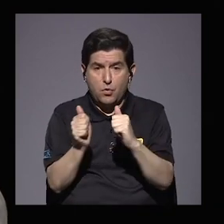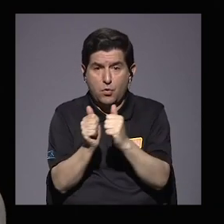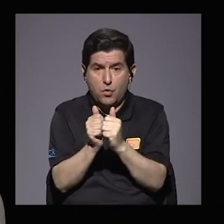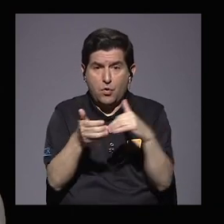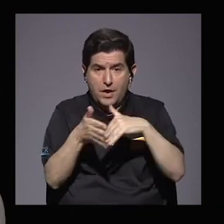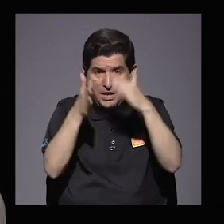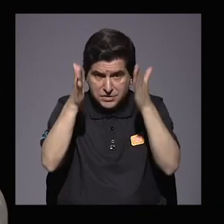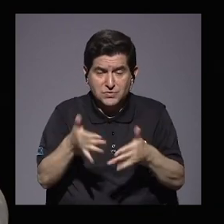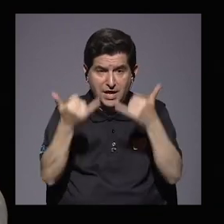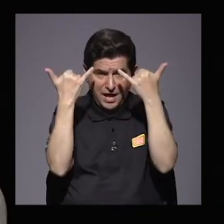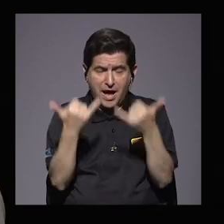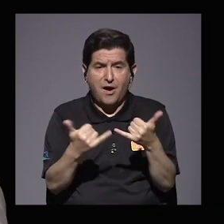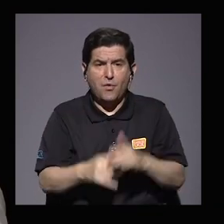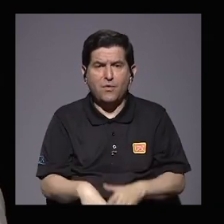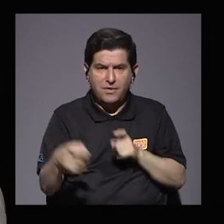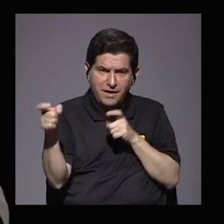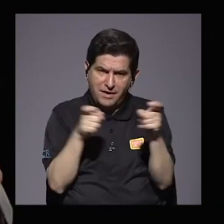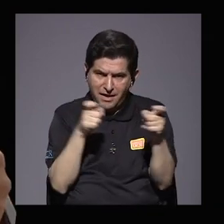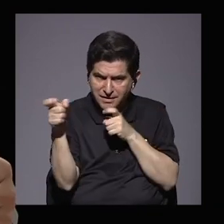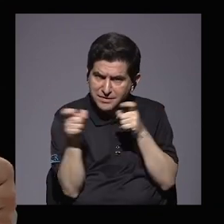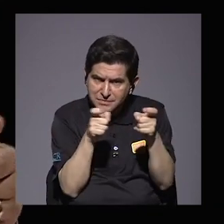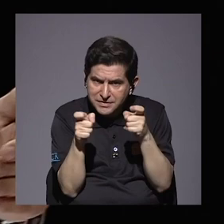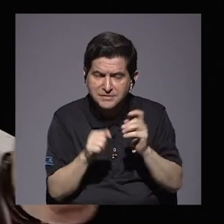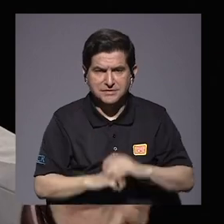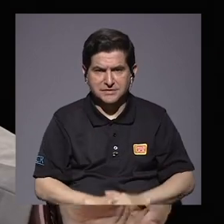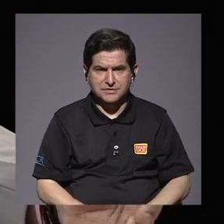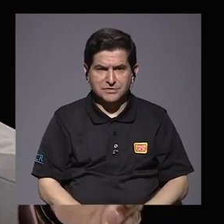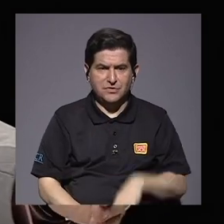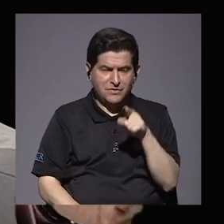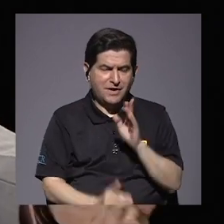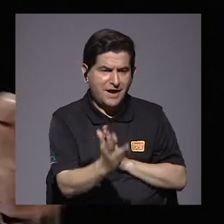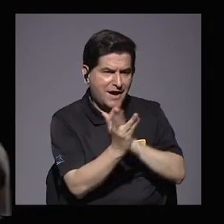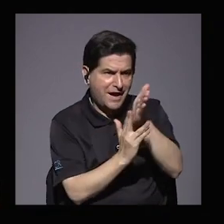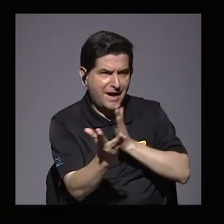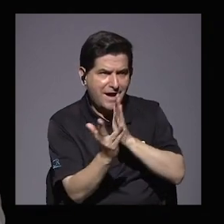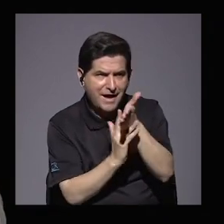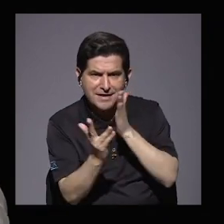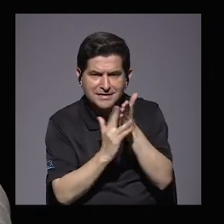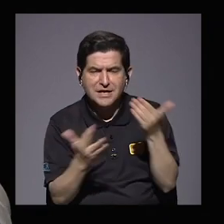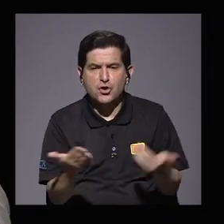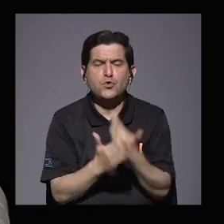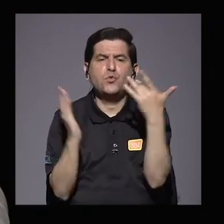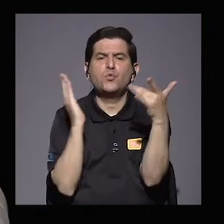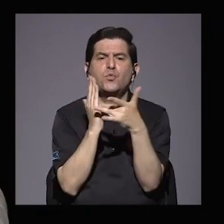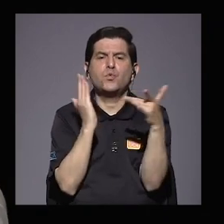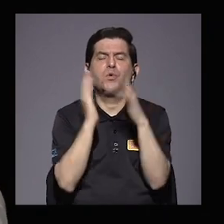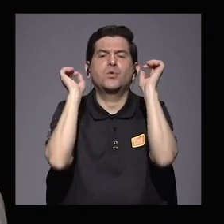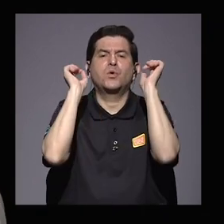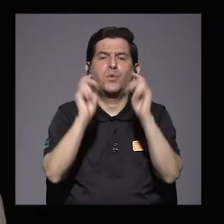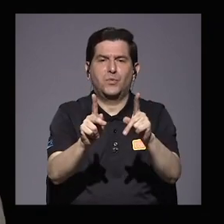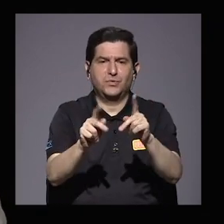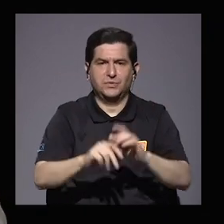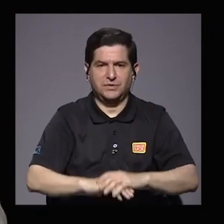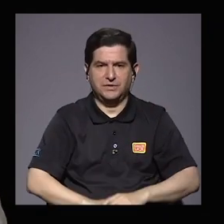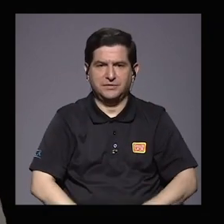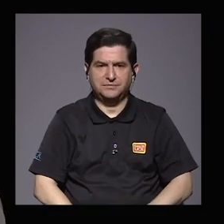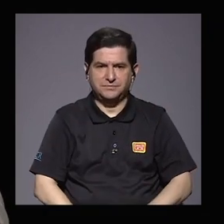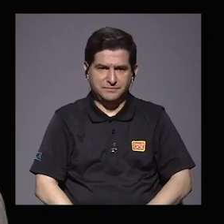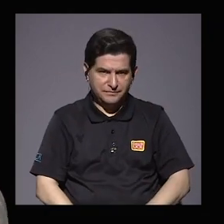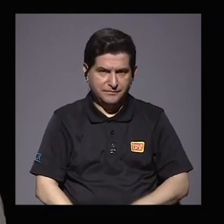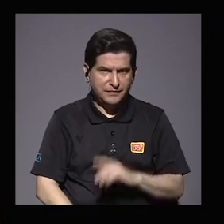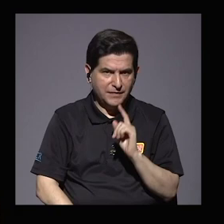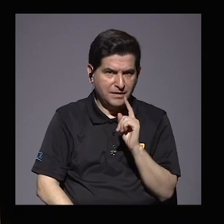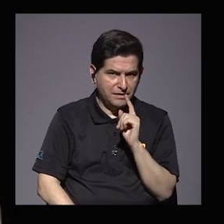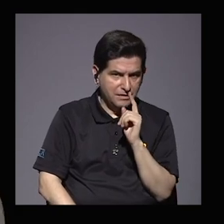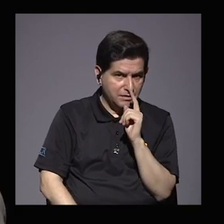hoy la administración hace que ese acceso a las nuevas tecnologías sea posible.